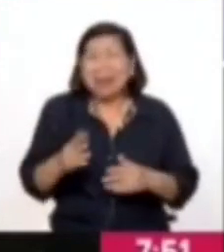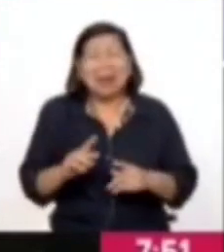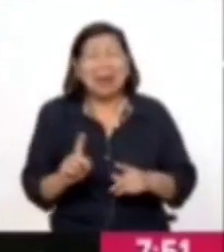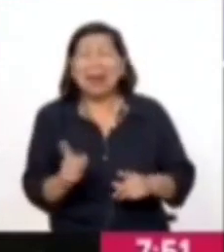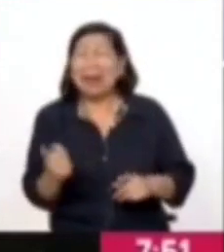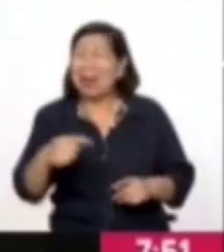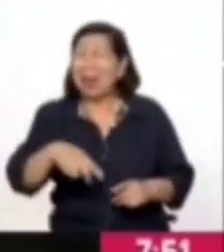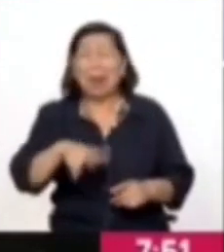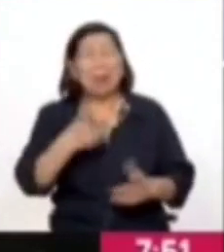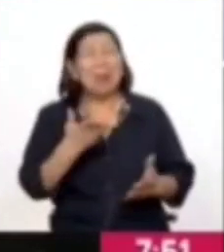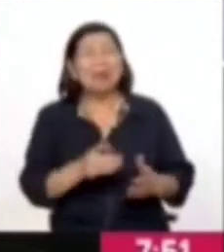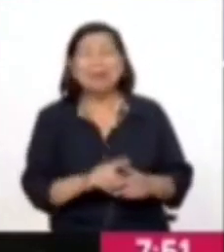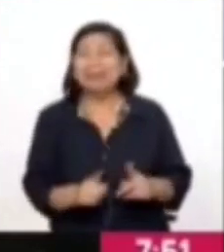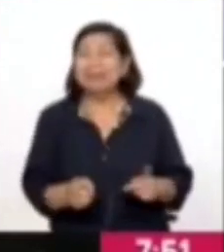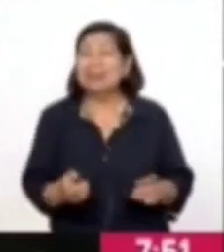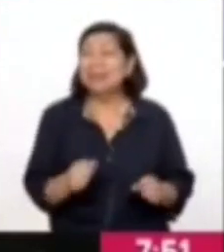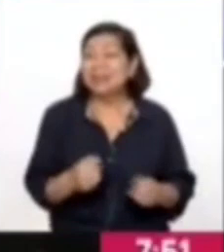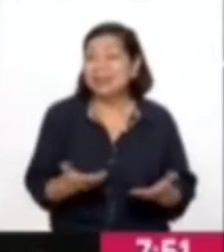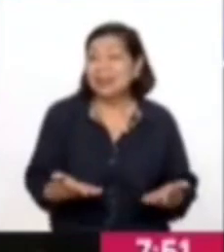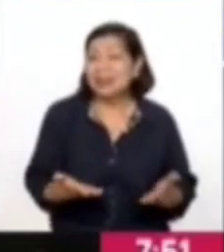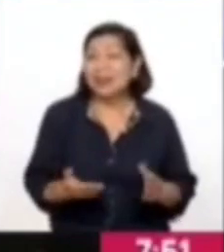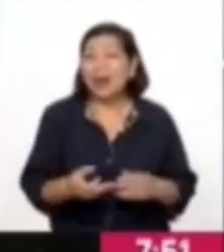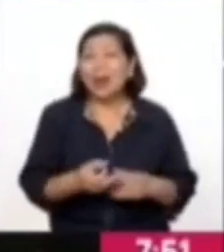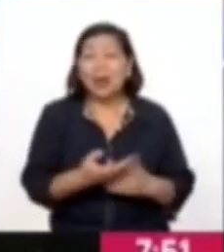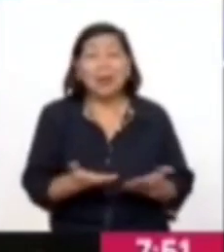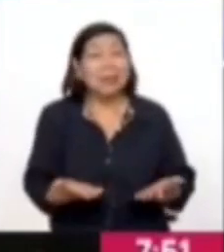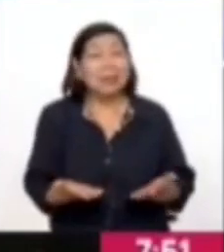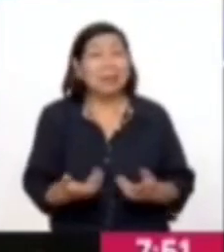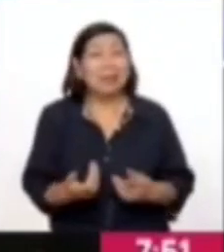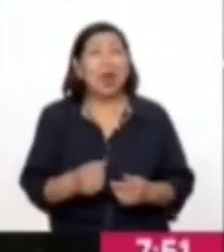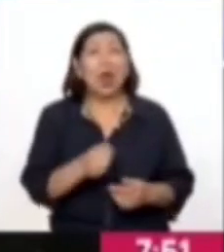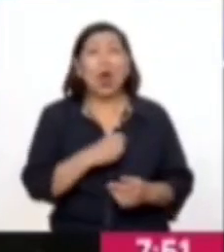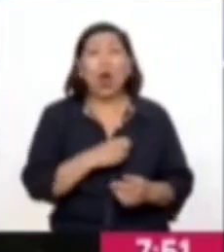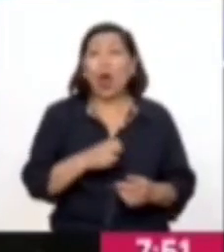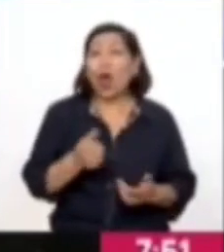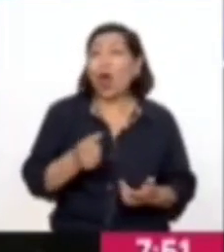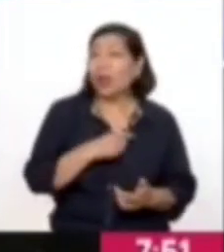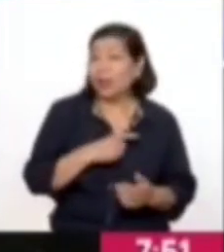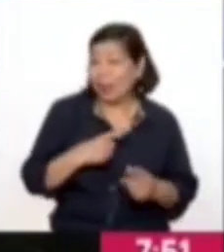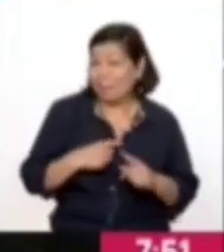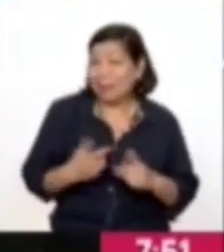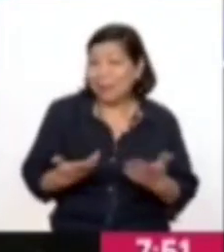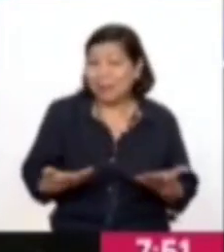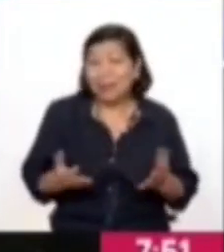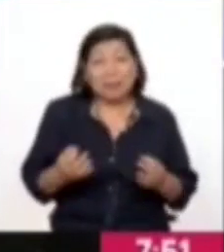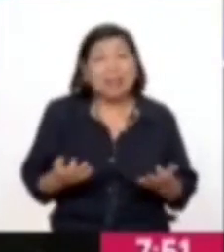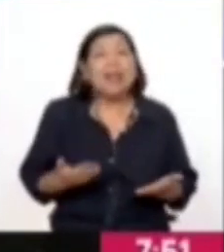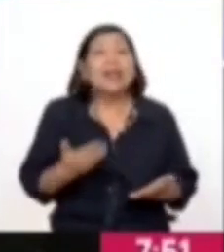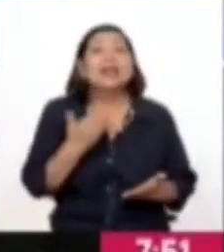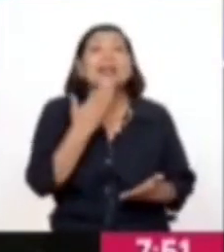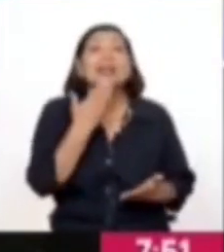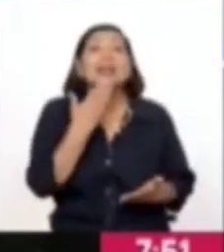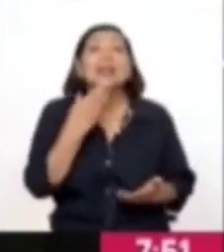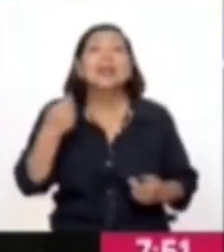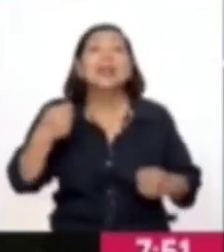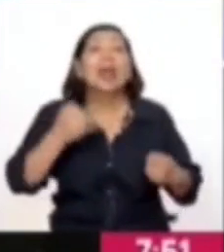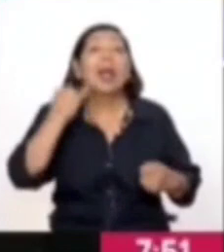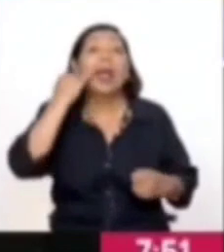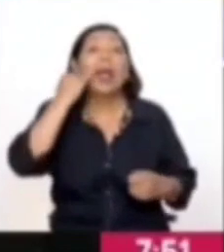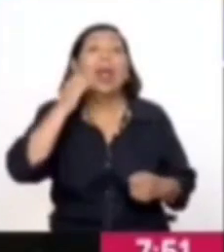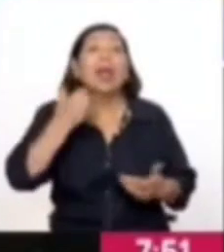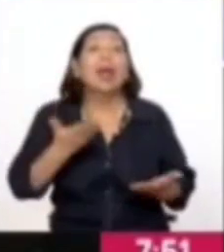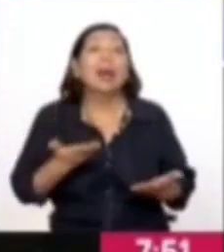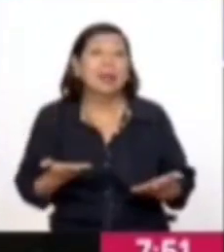infraestructura, por eso la gente se va a Cusco por lo que tiene y representa y los hoteles, las grandes hoteles, cadenas. Sí, pues es Sí, cierto, pero ¿quién sí. invierte en